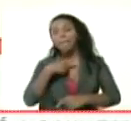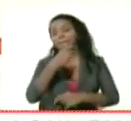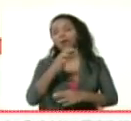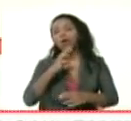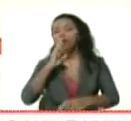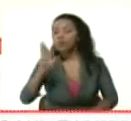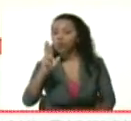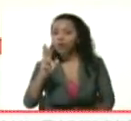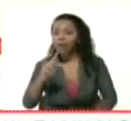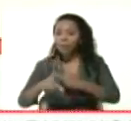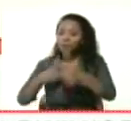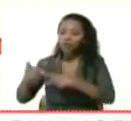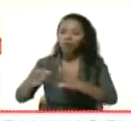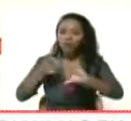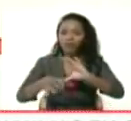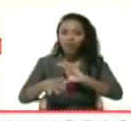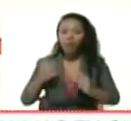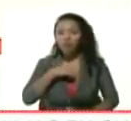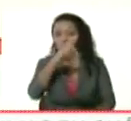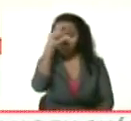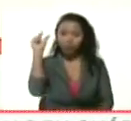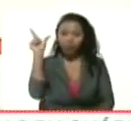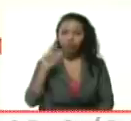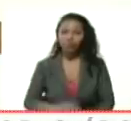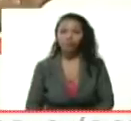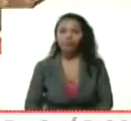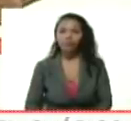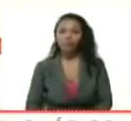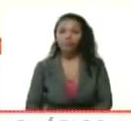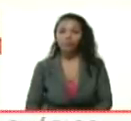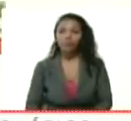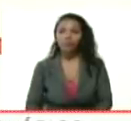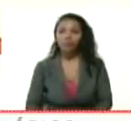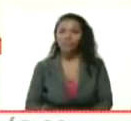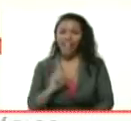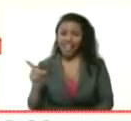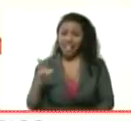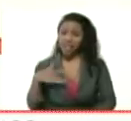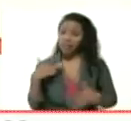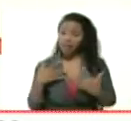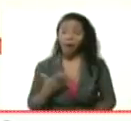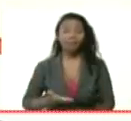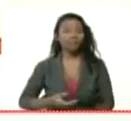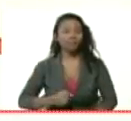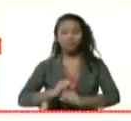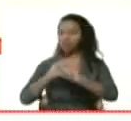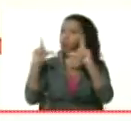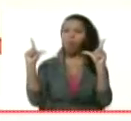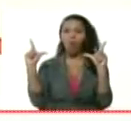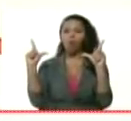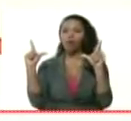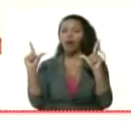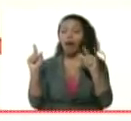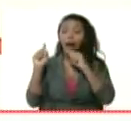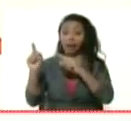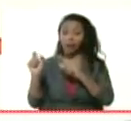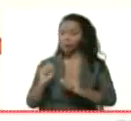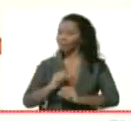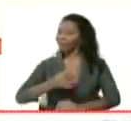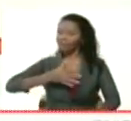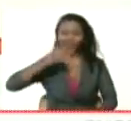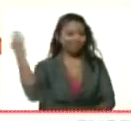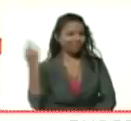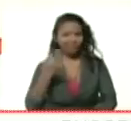de carnetización de nuestro partido. Esto es un hecho extraordinario. Esto es un hecho